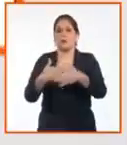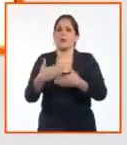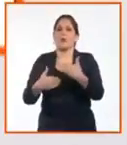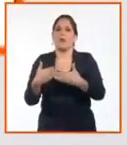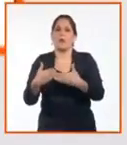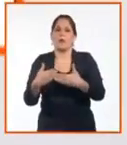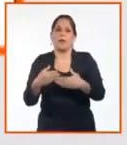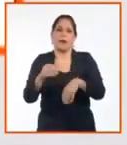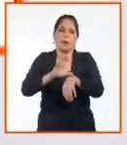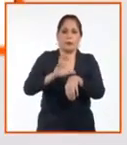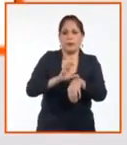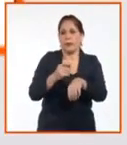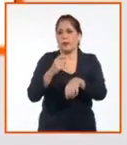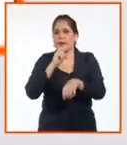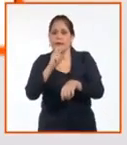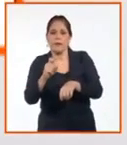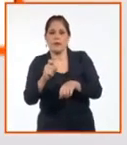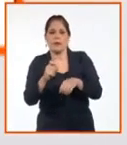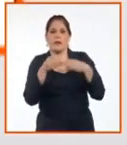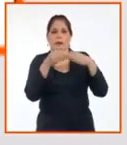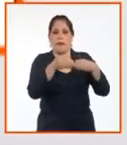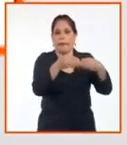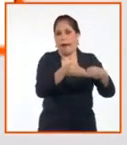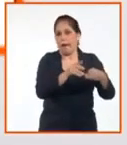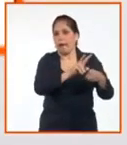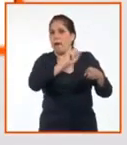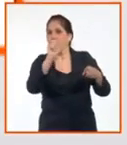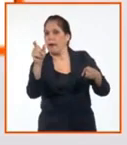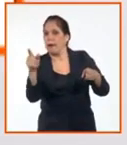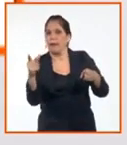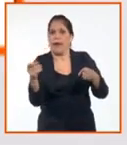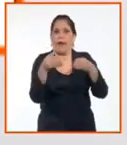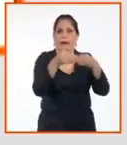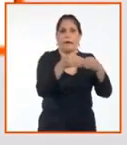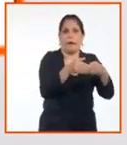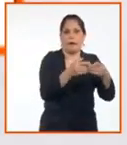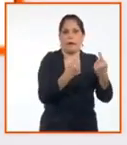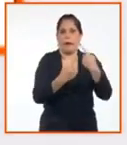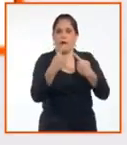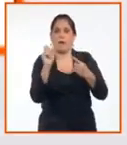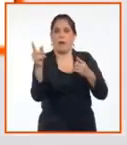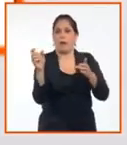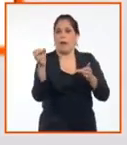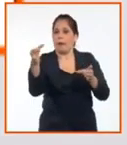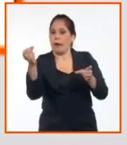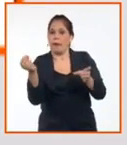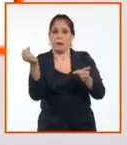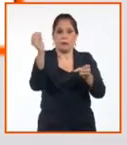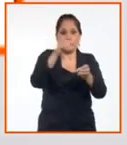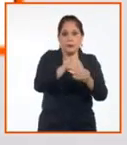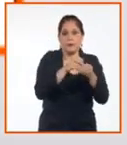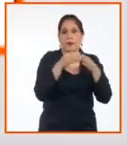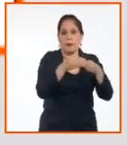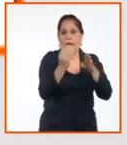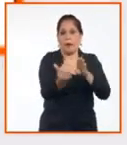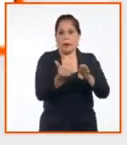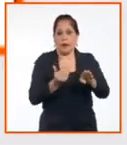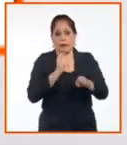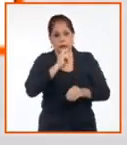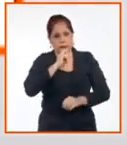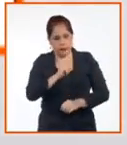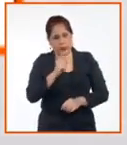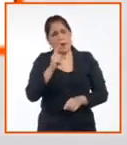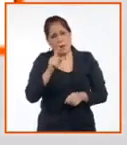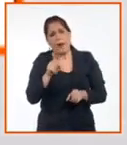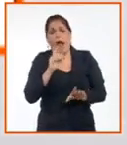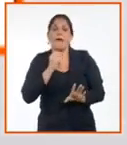muy complicada con la pandemia no se ha logrado resolver todavía entonces nosotros tenemos incluso en estos momentos productos en algunos